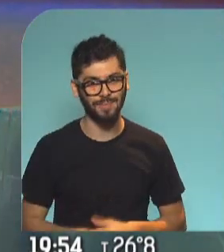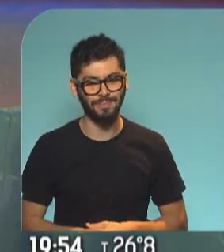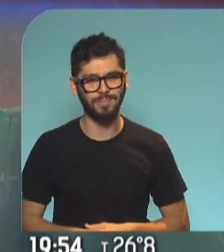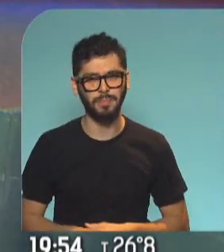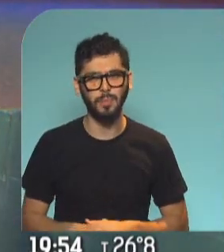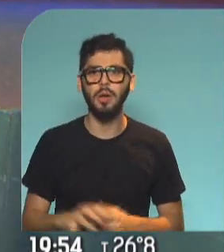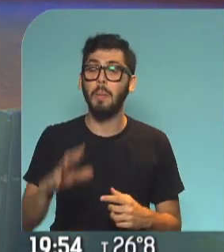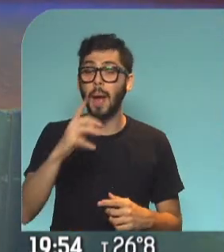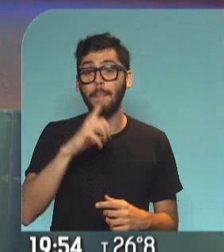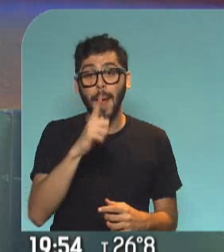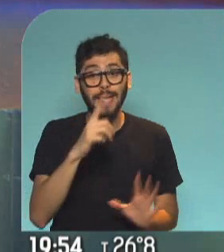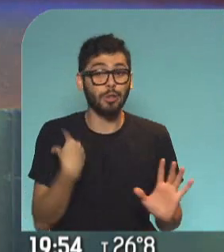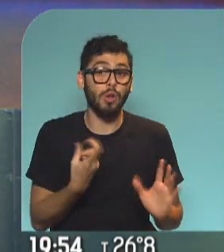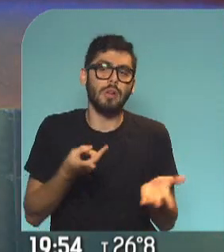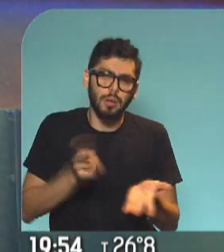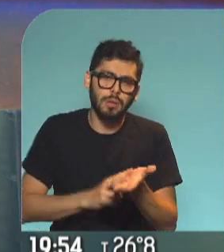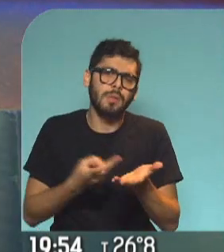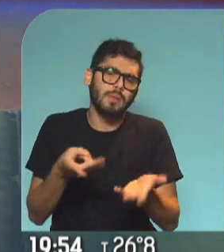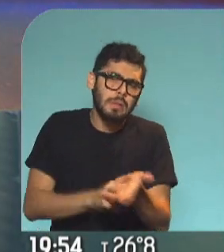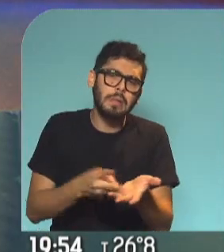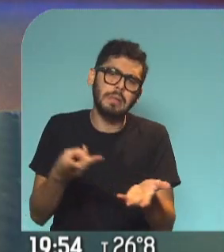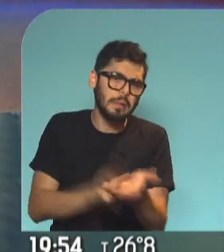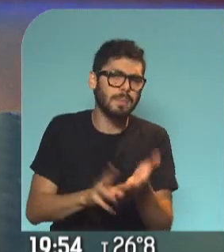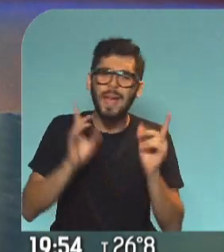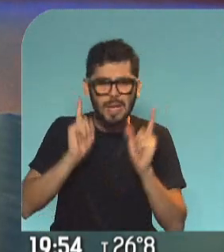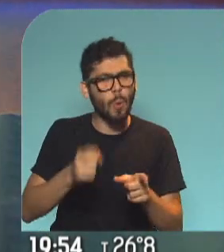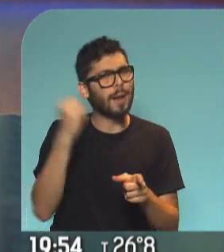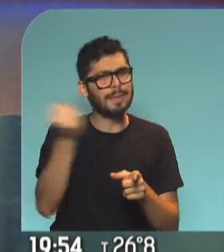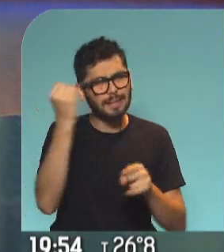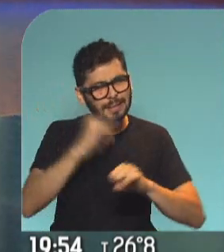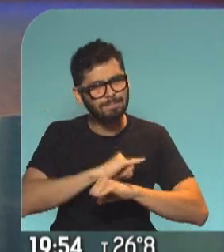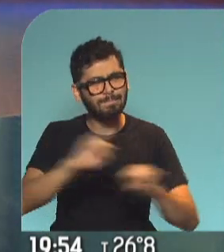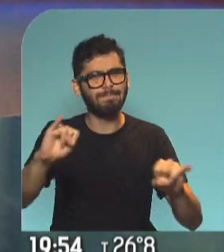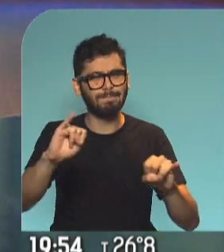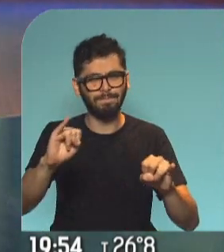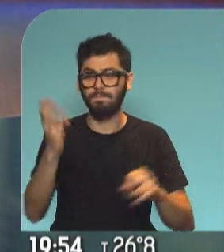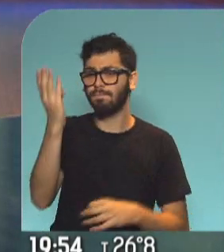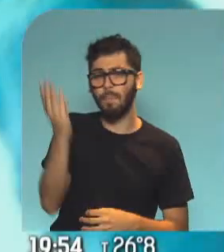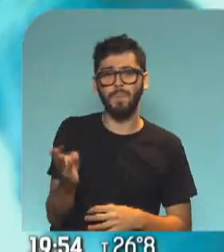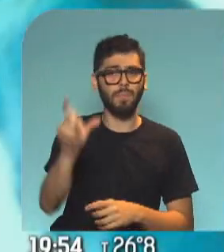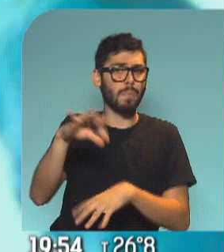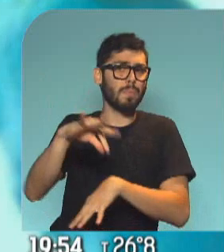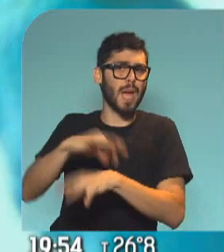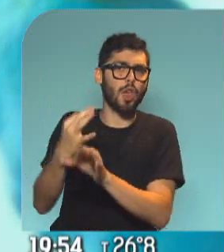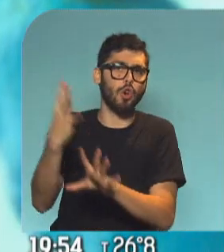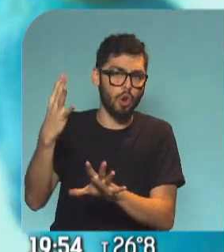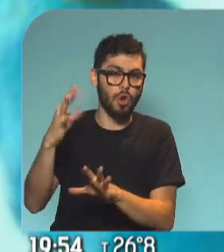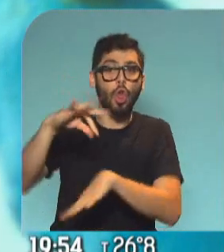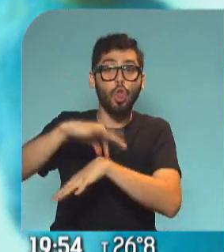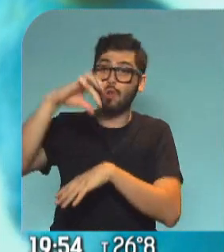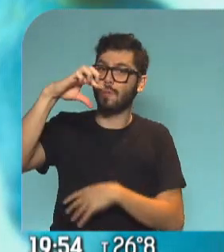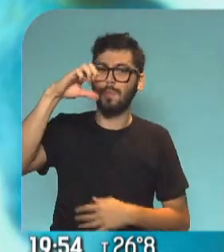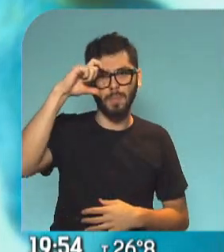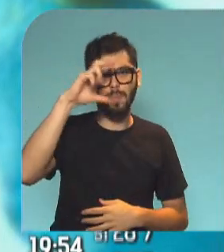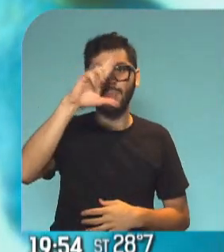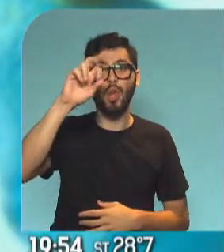parezca repetitivo, reiterativo, esto es importante de remarcarlo. En la voz de la palabra autorizada de nuestro doctor Sergio Perrone.